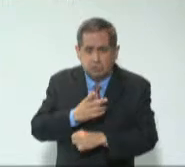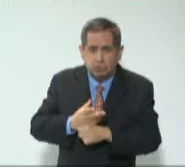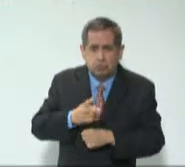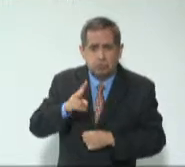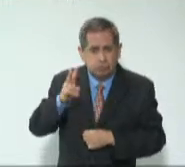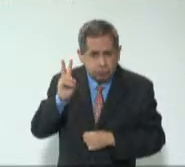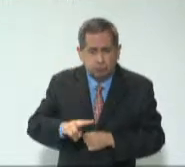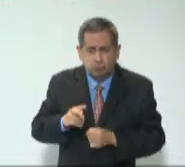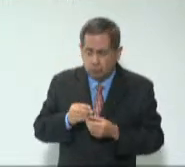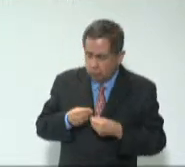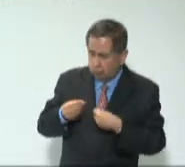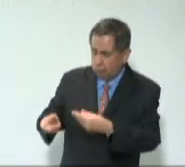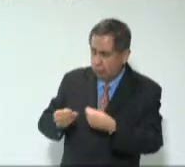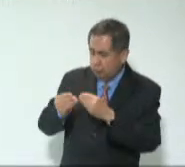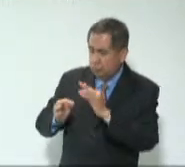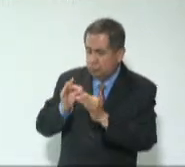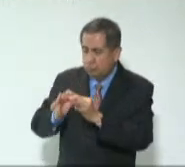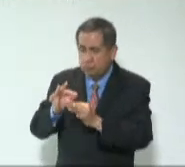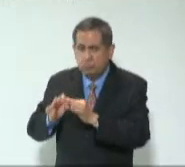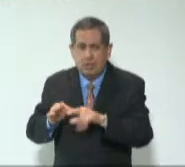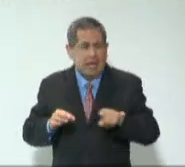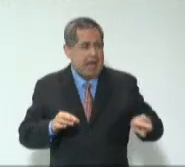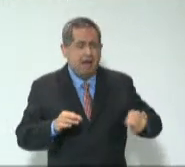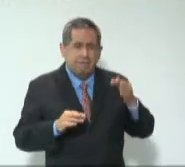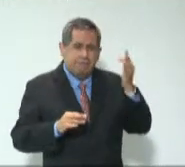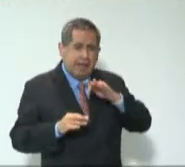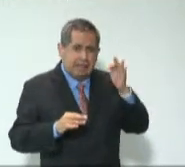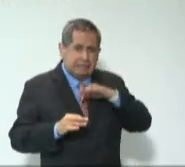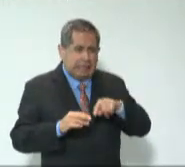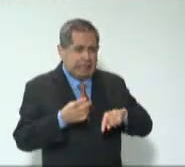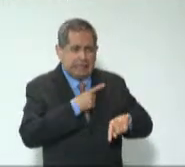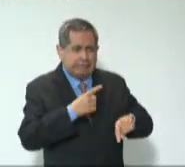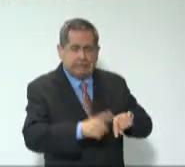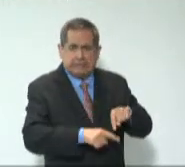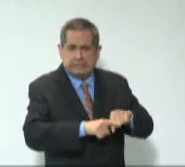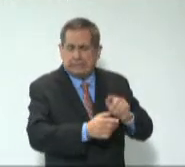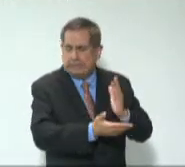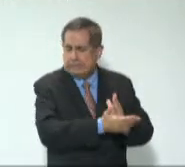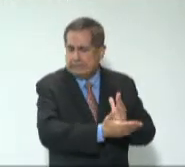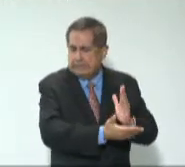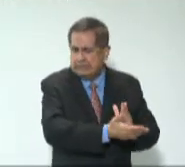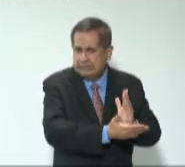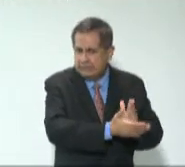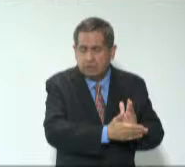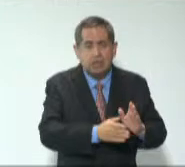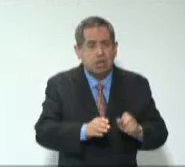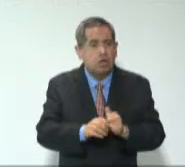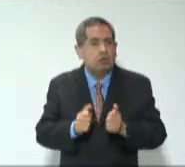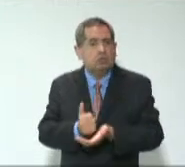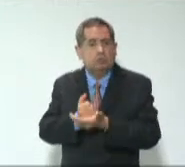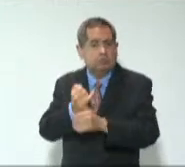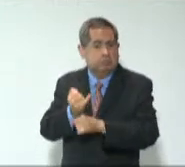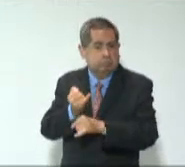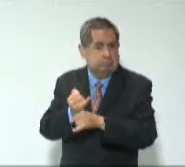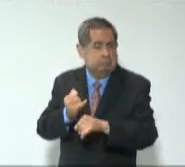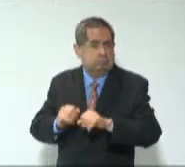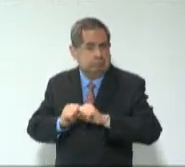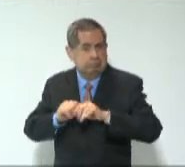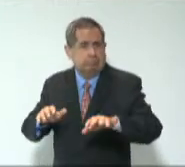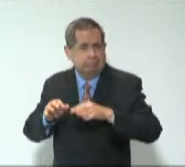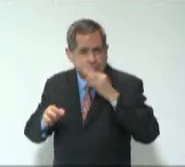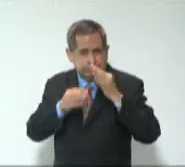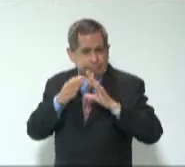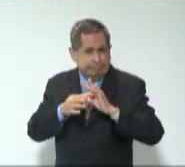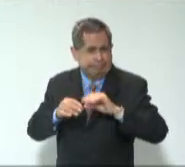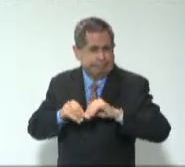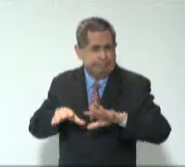medidas para contrarrestar la información falsa y que sea a través de las tecnologías de la información y particularmente las